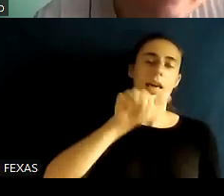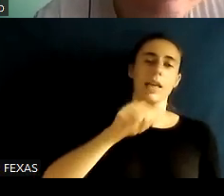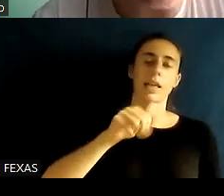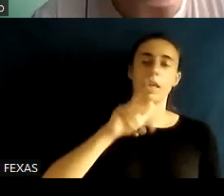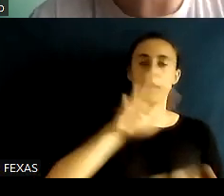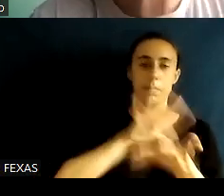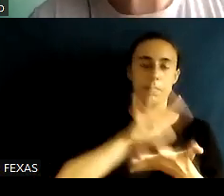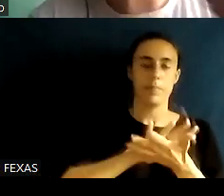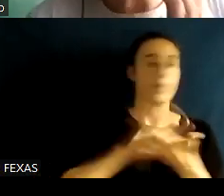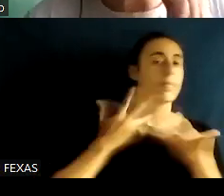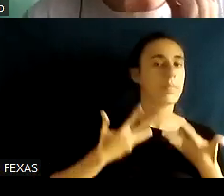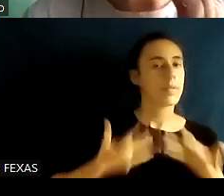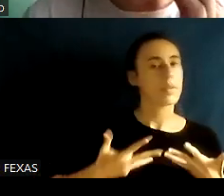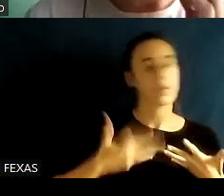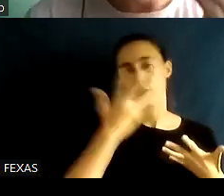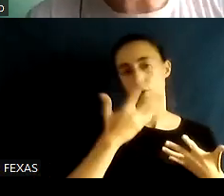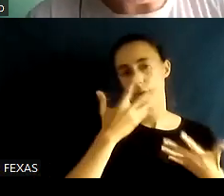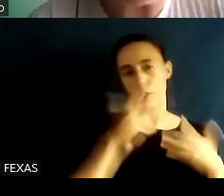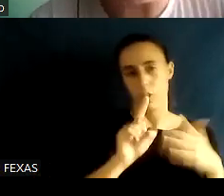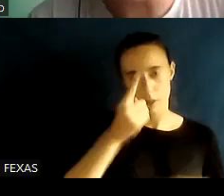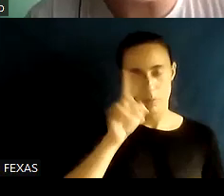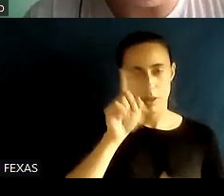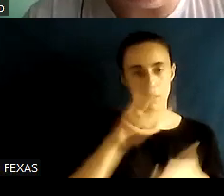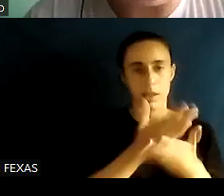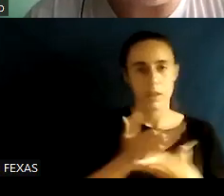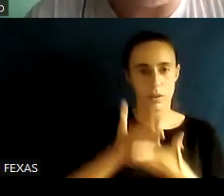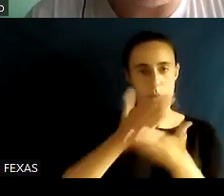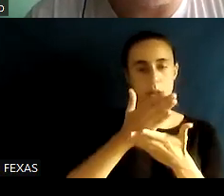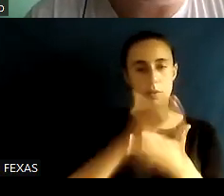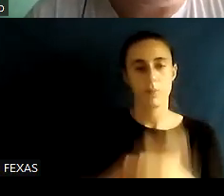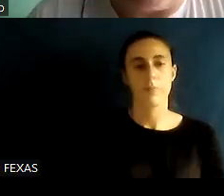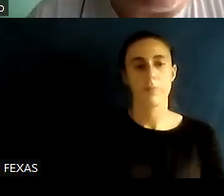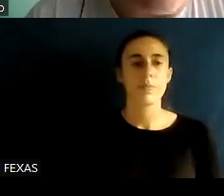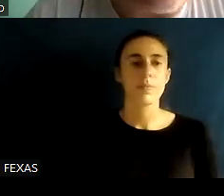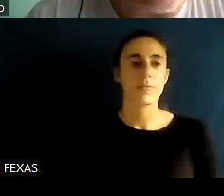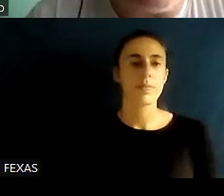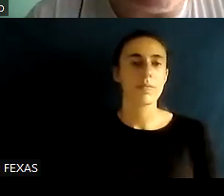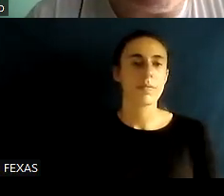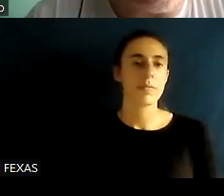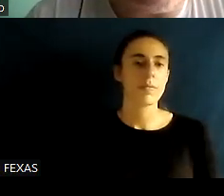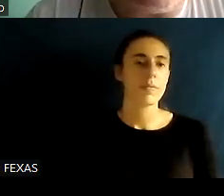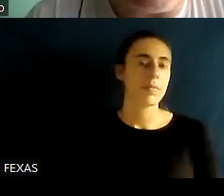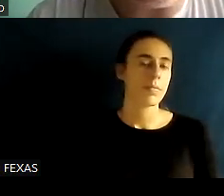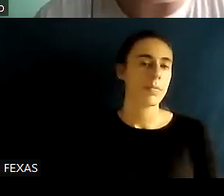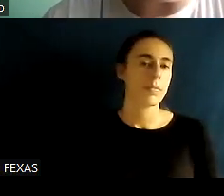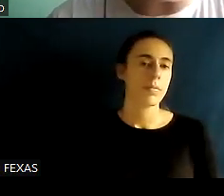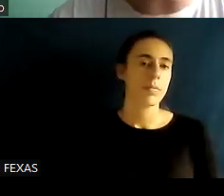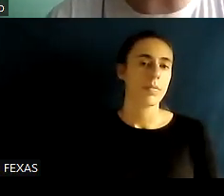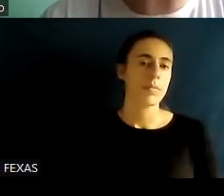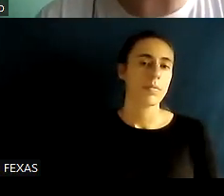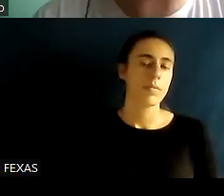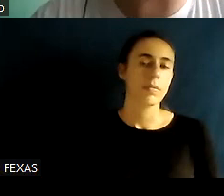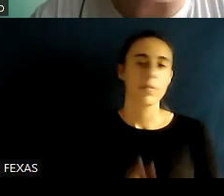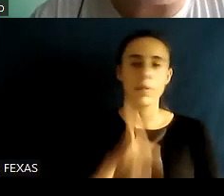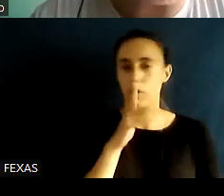sedante tranquilizante más conocido, más estudiado y más avalado por estudios. Vamos a tocarlos de manera muy